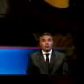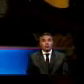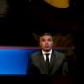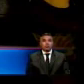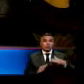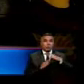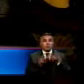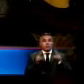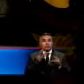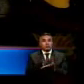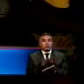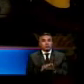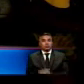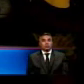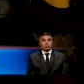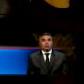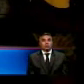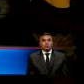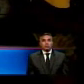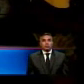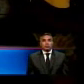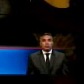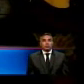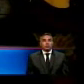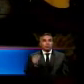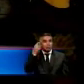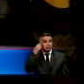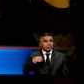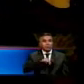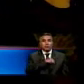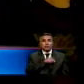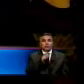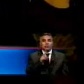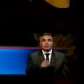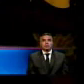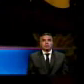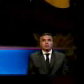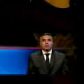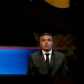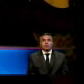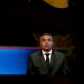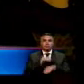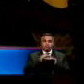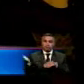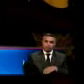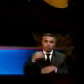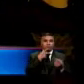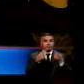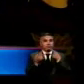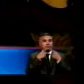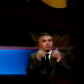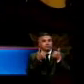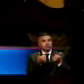de paz y de tranquilidad, el gobierno nacional los ha invitado a este